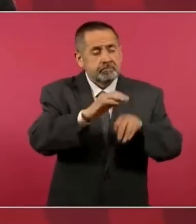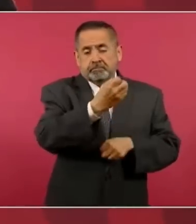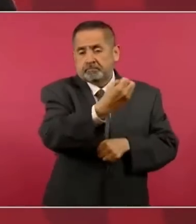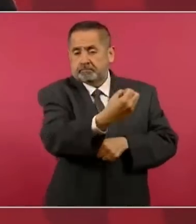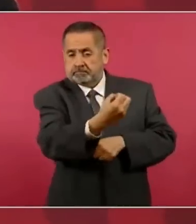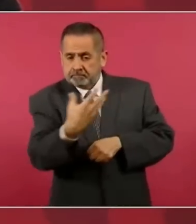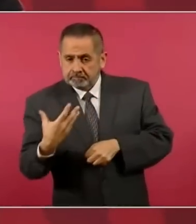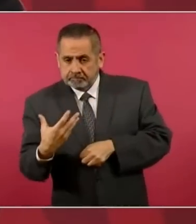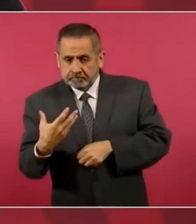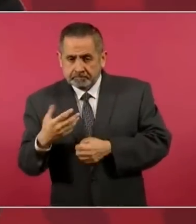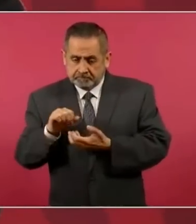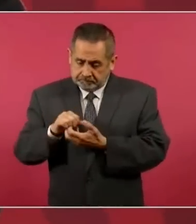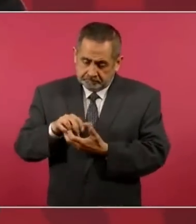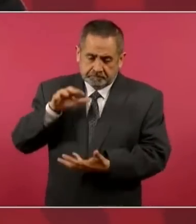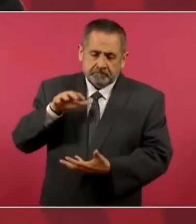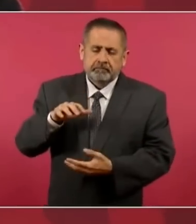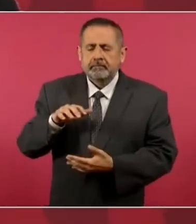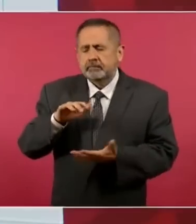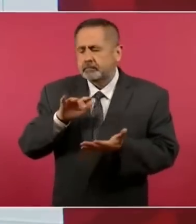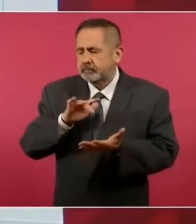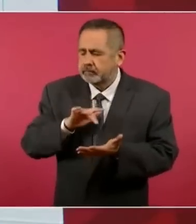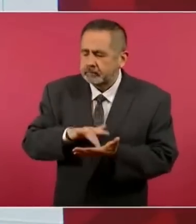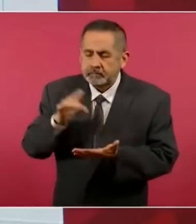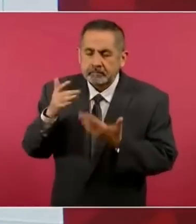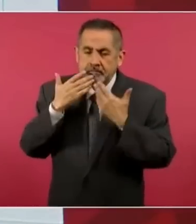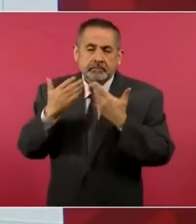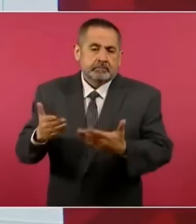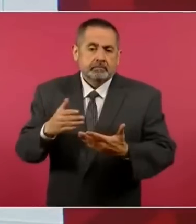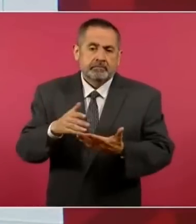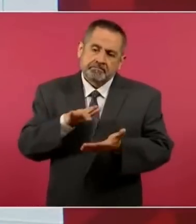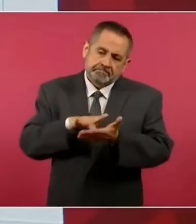por este gran apoyo, porque